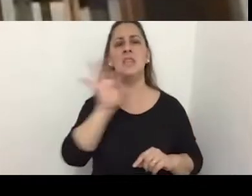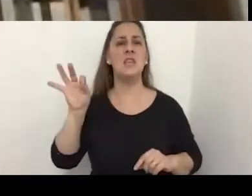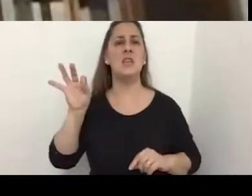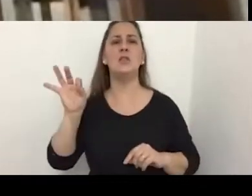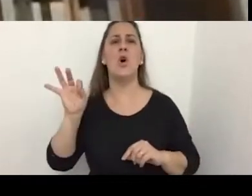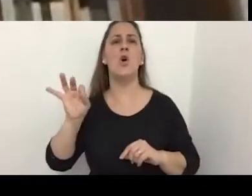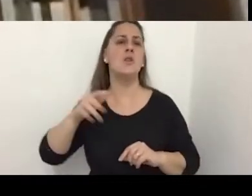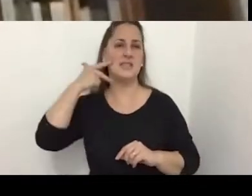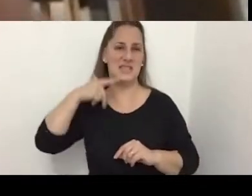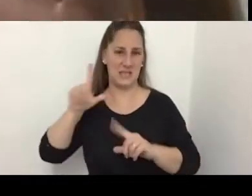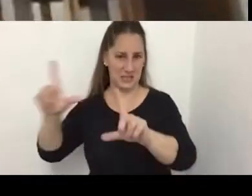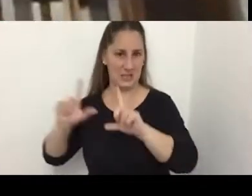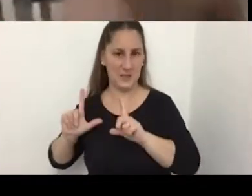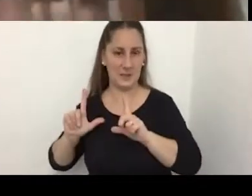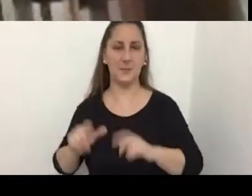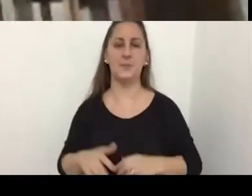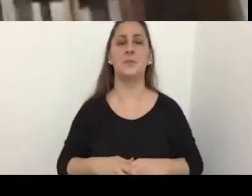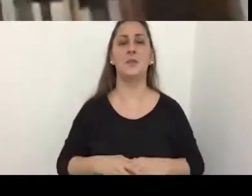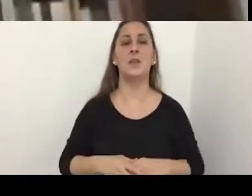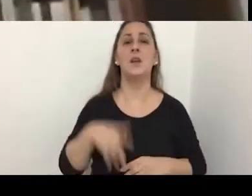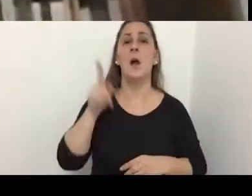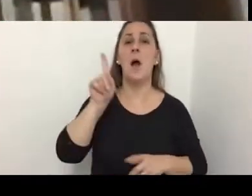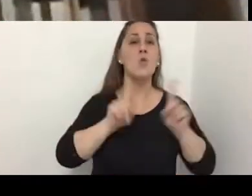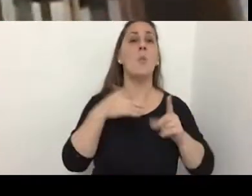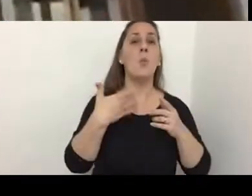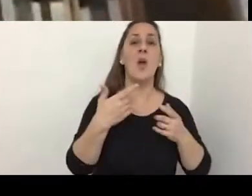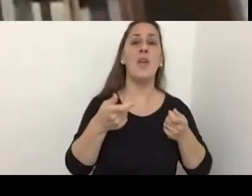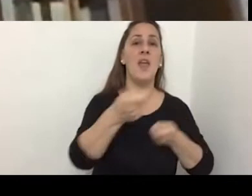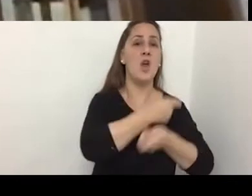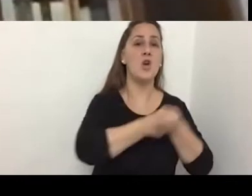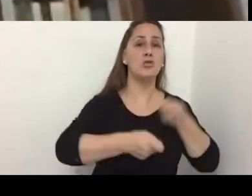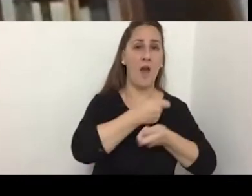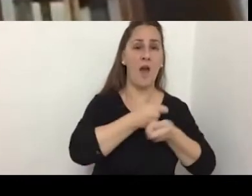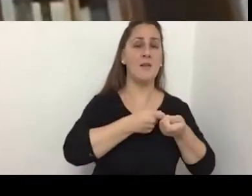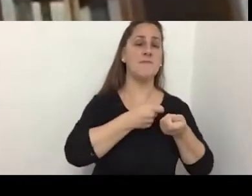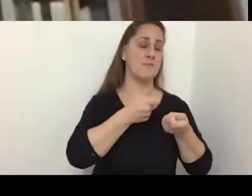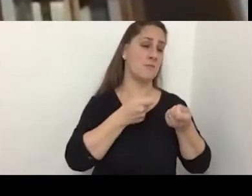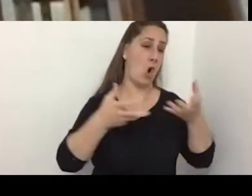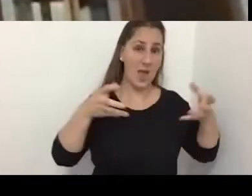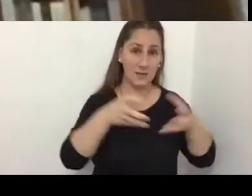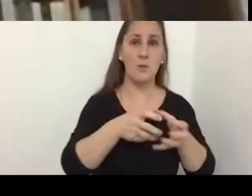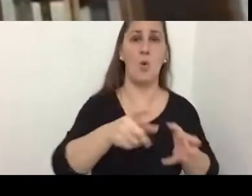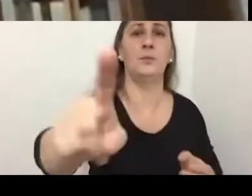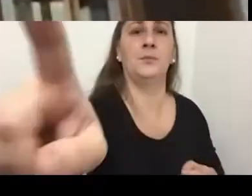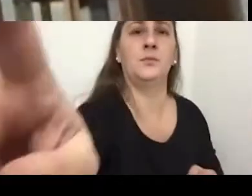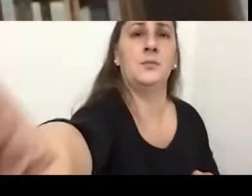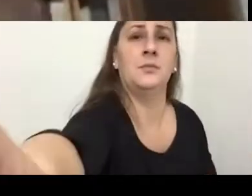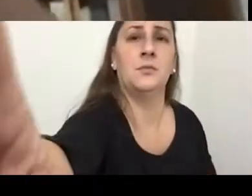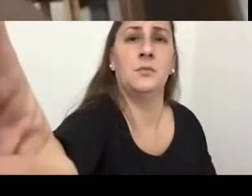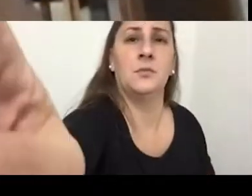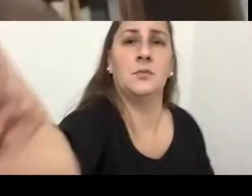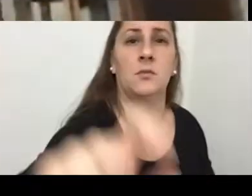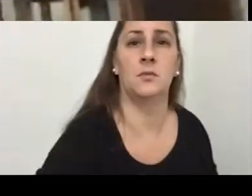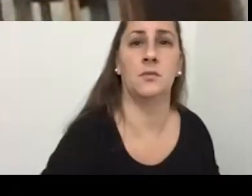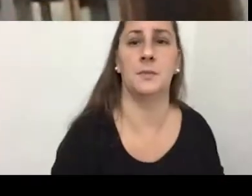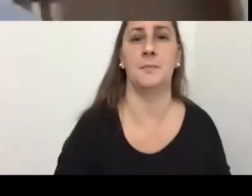inscripción. Los que tienen facultades para negociar colectivas para negociar colectivamente son los que tienen personería